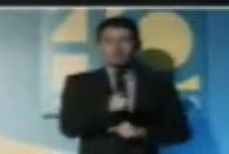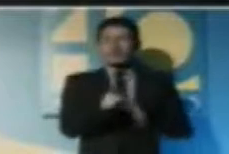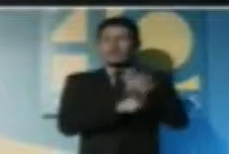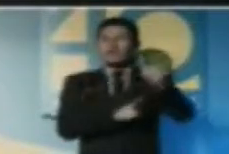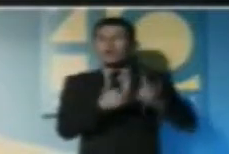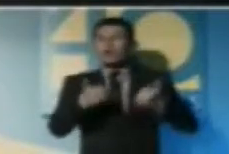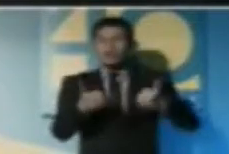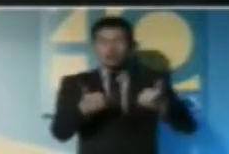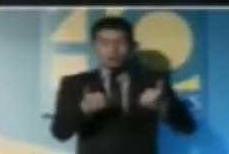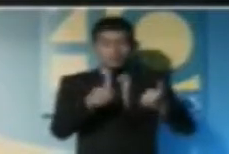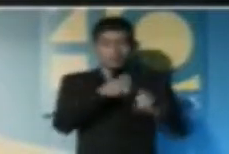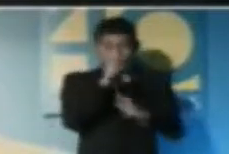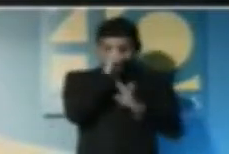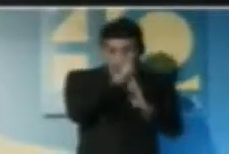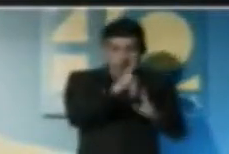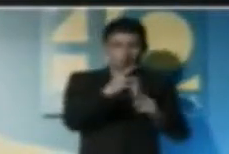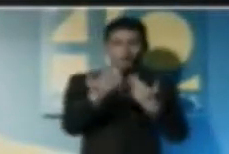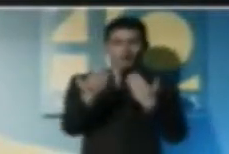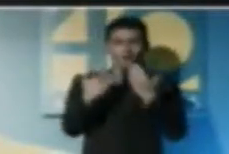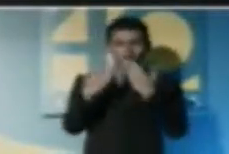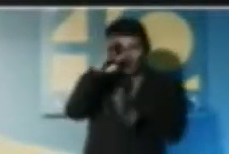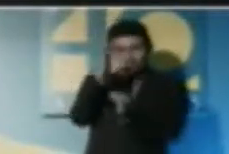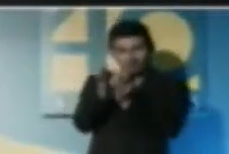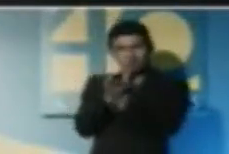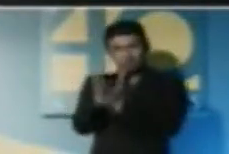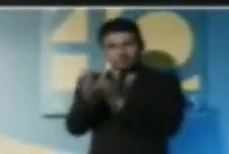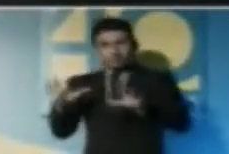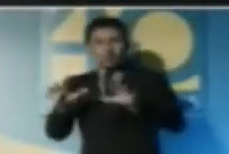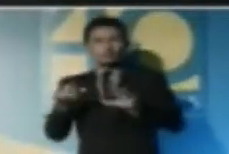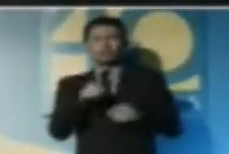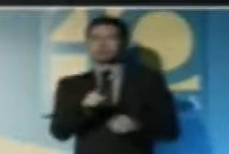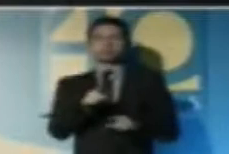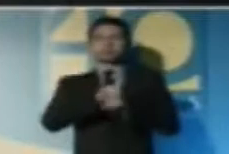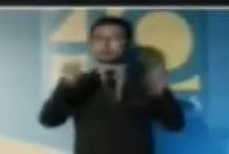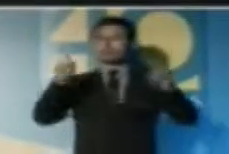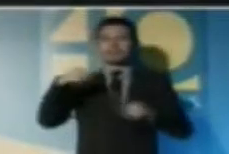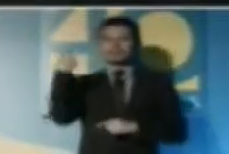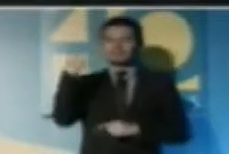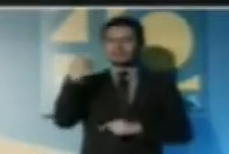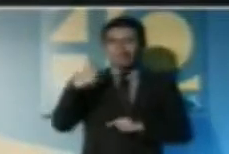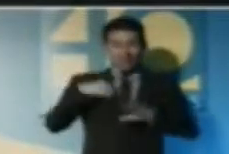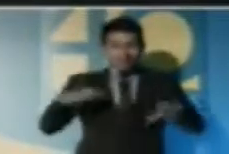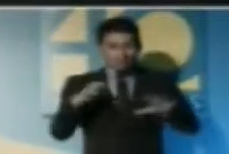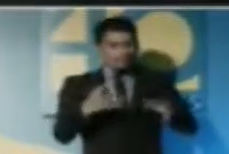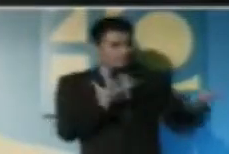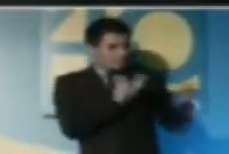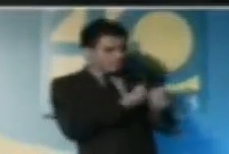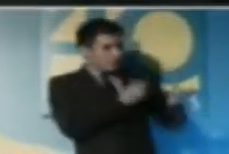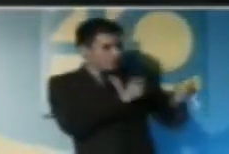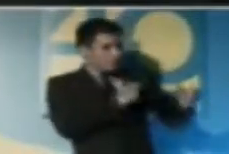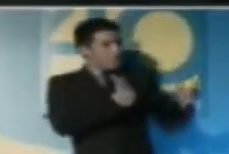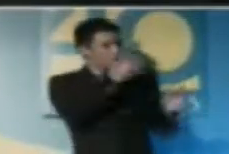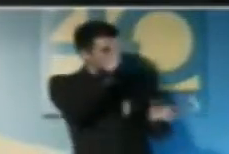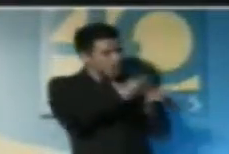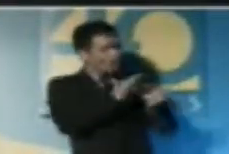el respeto y la confianza se encuentren bastante alejados de las relaciones cotidianas con nuestros congéneres y